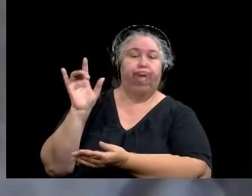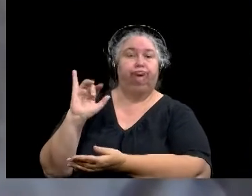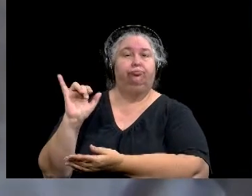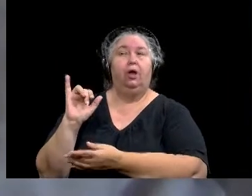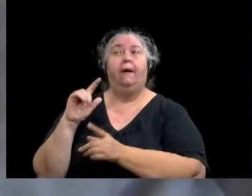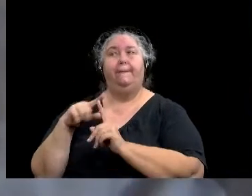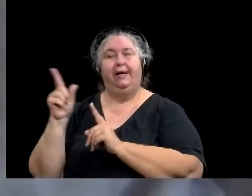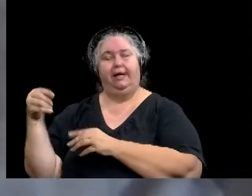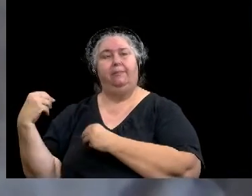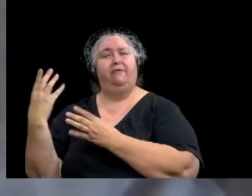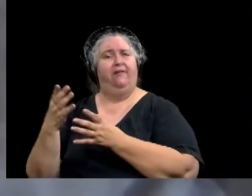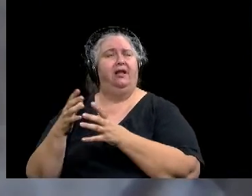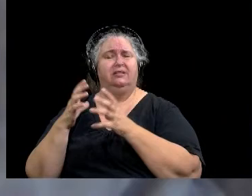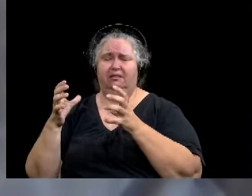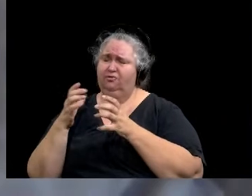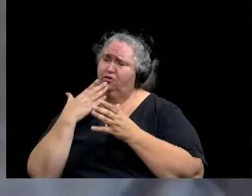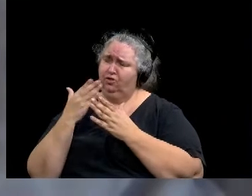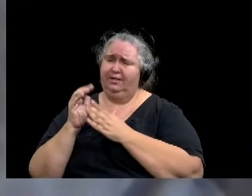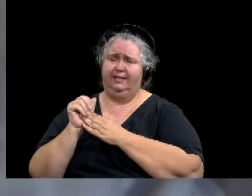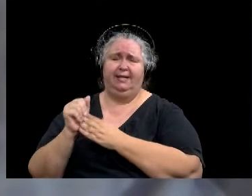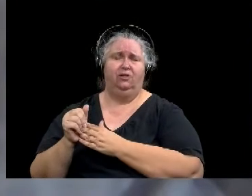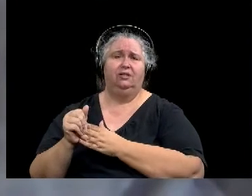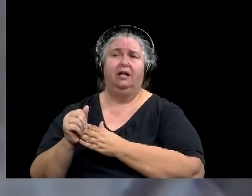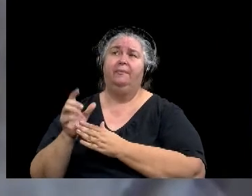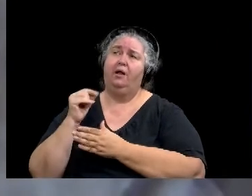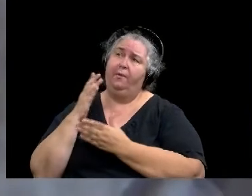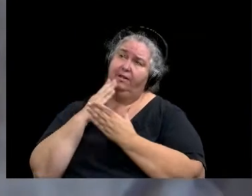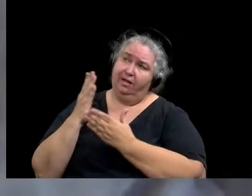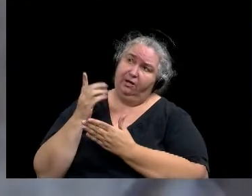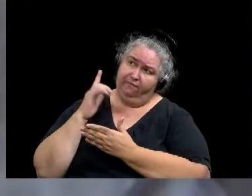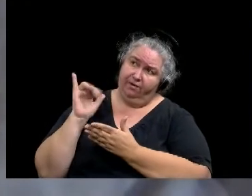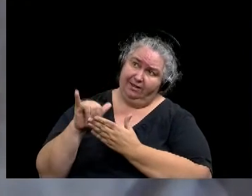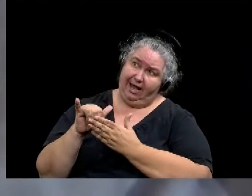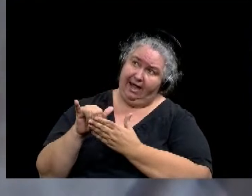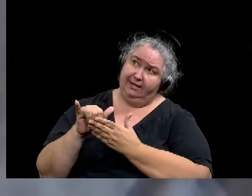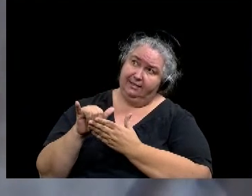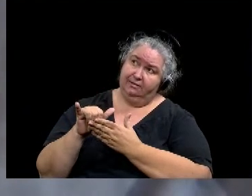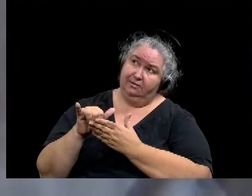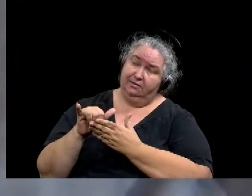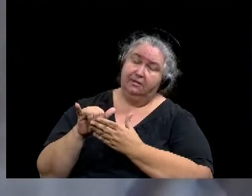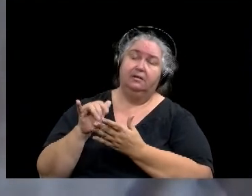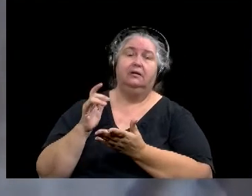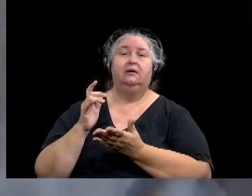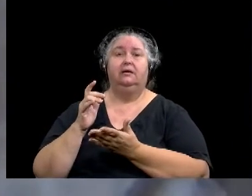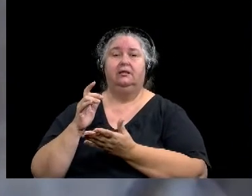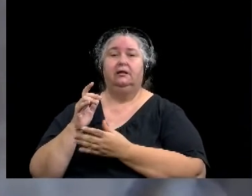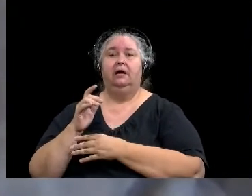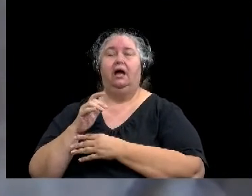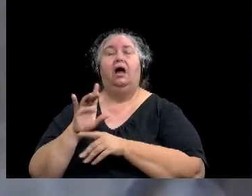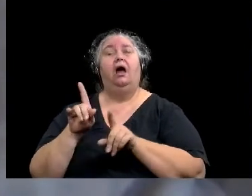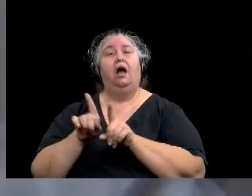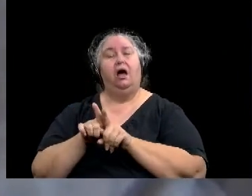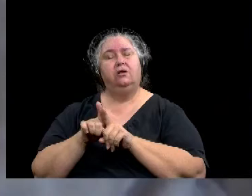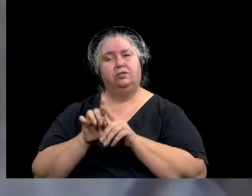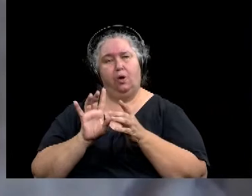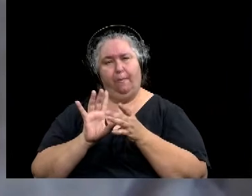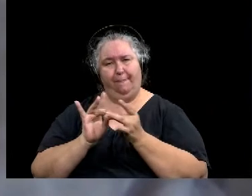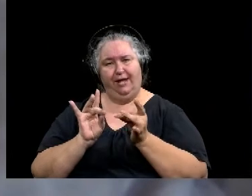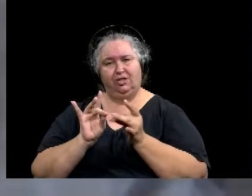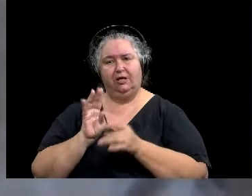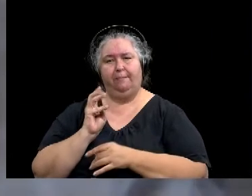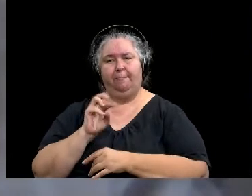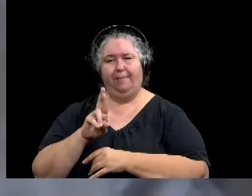él también y él nos provee muy buen liderazgo aquí en nuestra comunidad y también